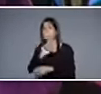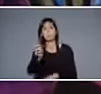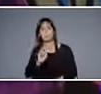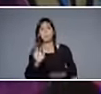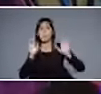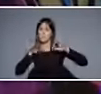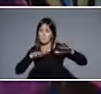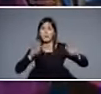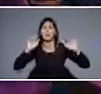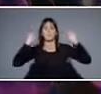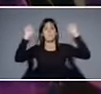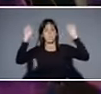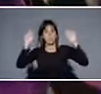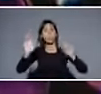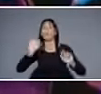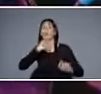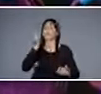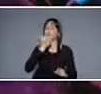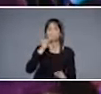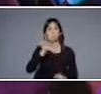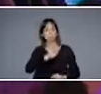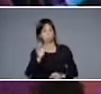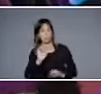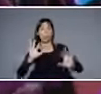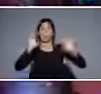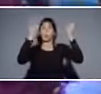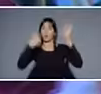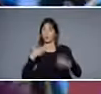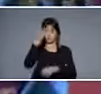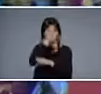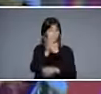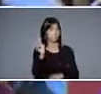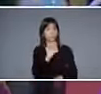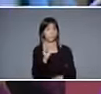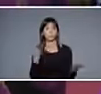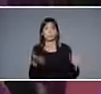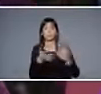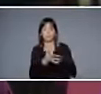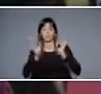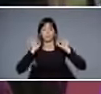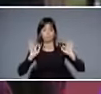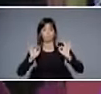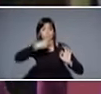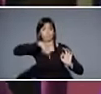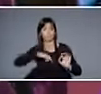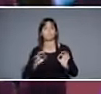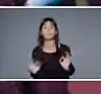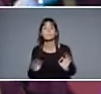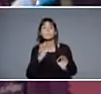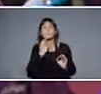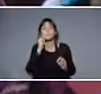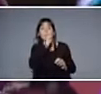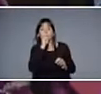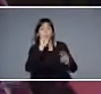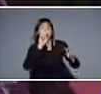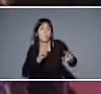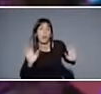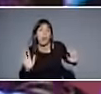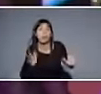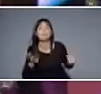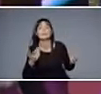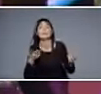las manifestaciones, no protestamos, no vamos a la huelga. Y así nos tienen como nos tienen, ¿no? Si esta canción sirve de algo, va